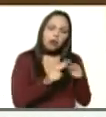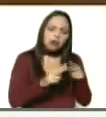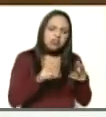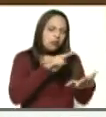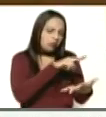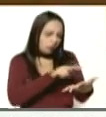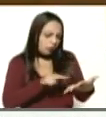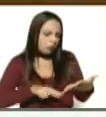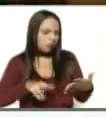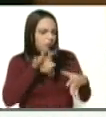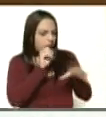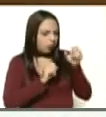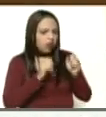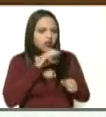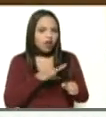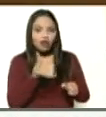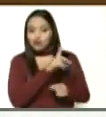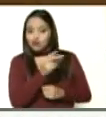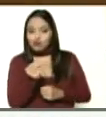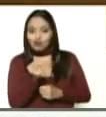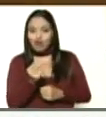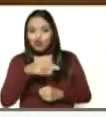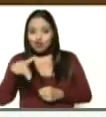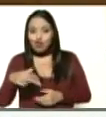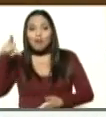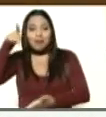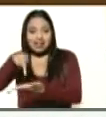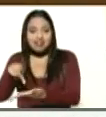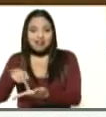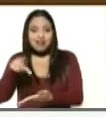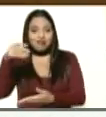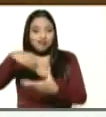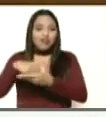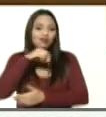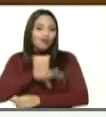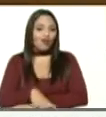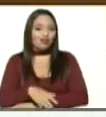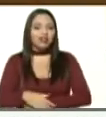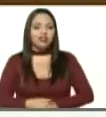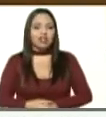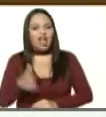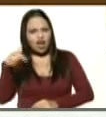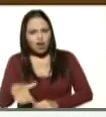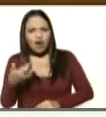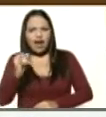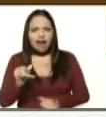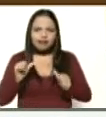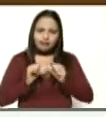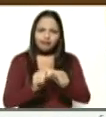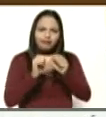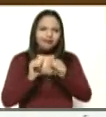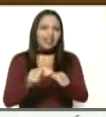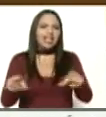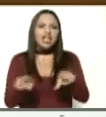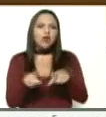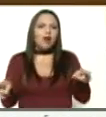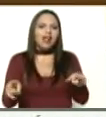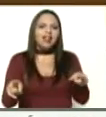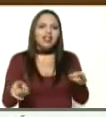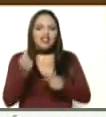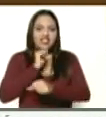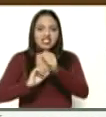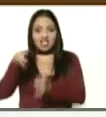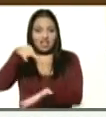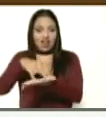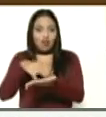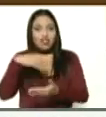lectura, no. Nosotros somos actuantes de esa historia también. Y hoy estamos librando nuestra campaña Carabobo. La